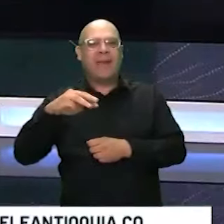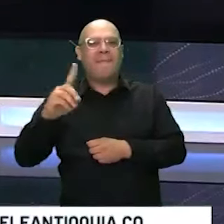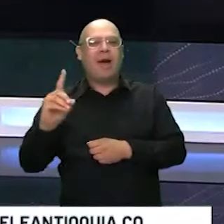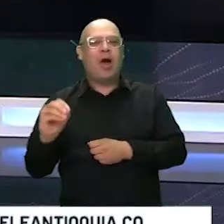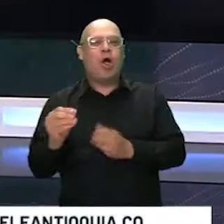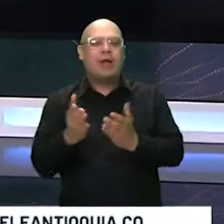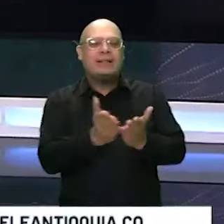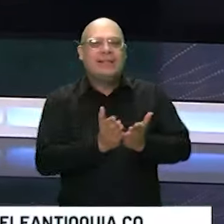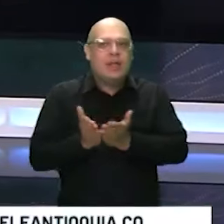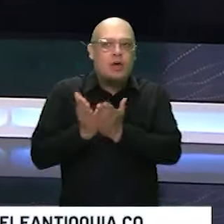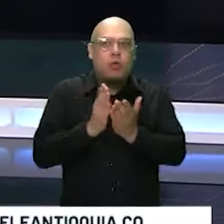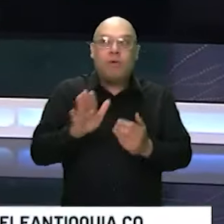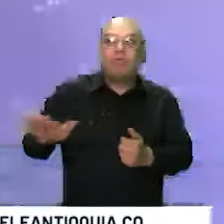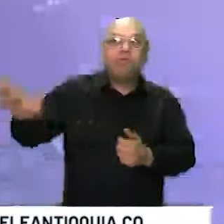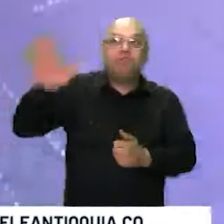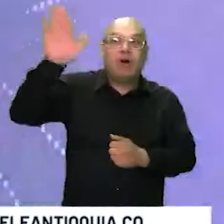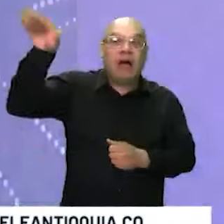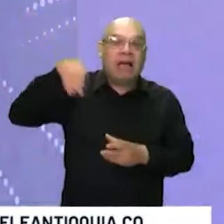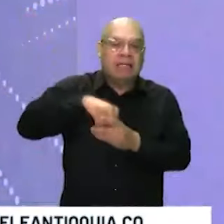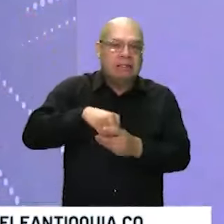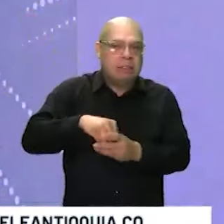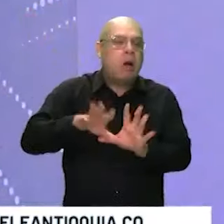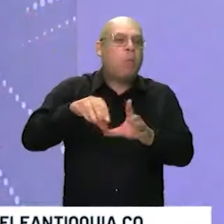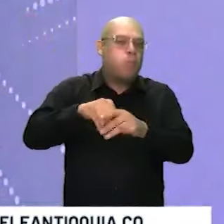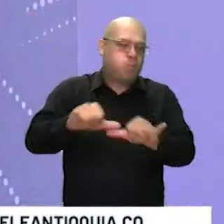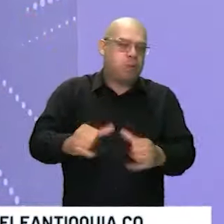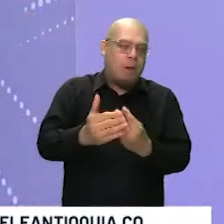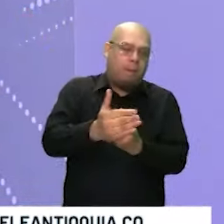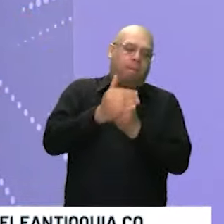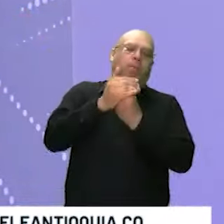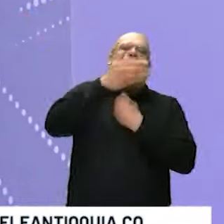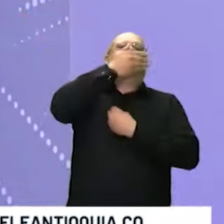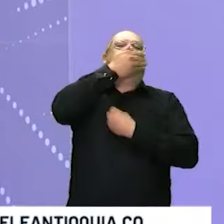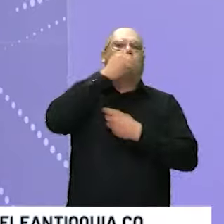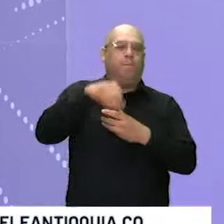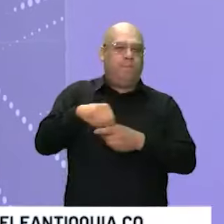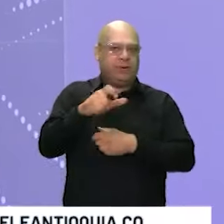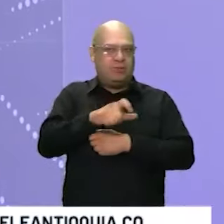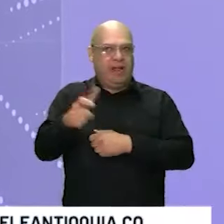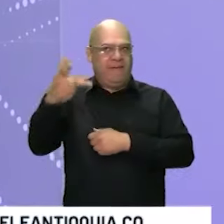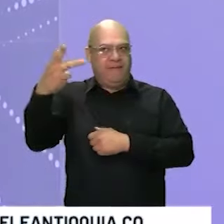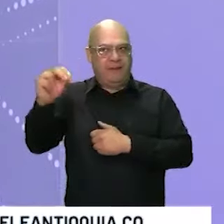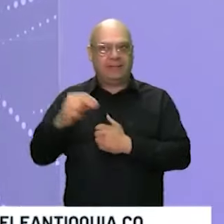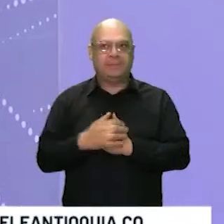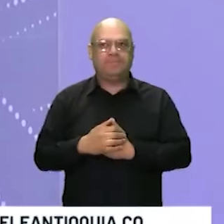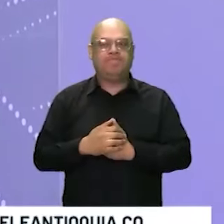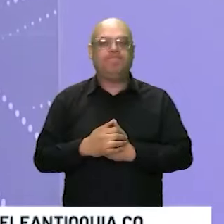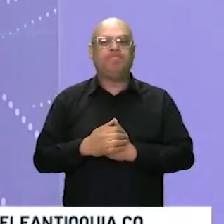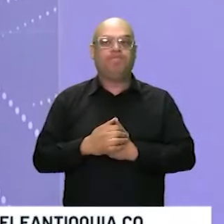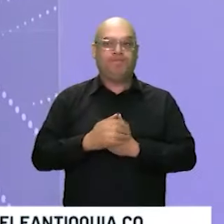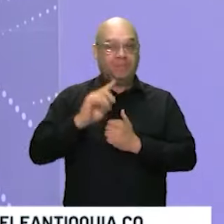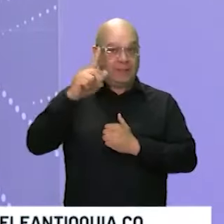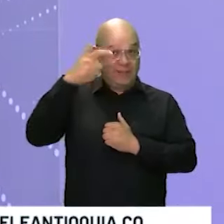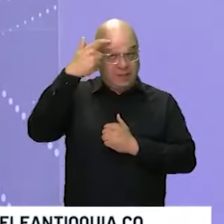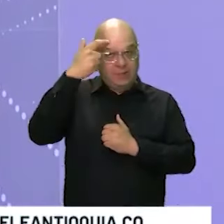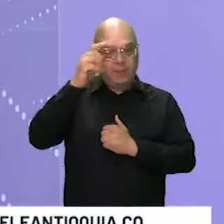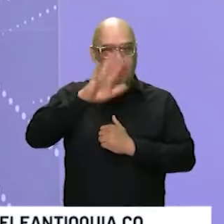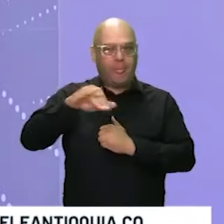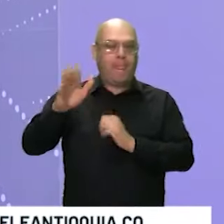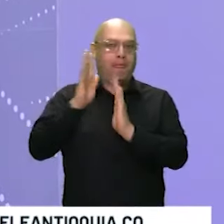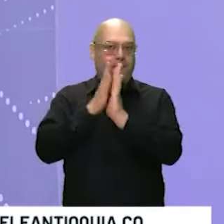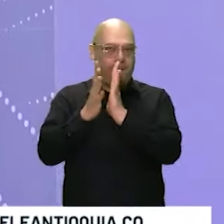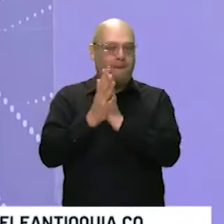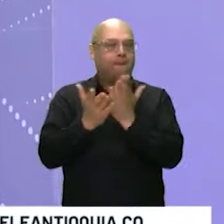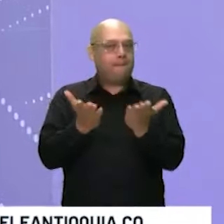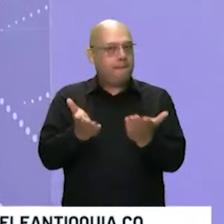antioqueño. Estamos hablando del municipio de Segovia. Toda esta información nos la entrega precisamente la gobernación de este departamento. Hablamos que